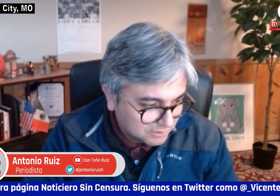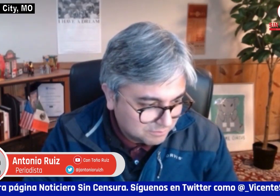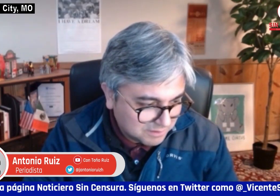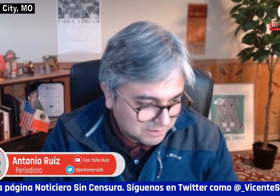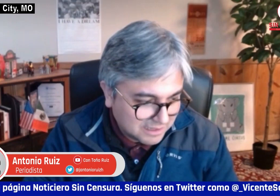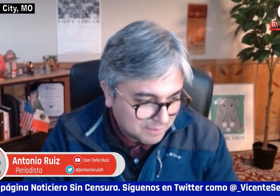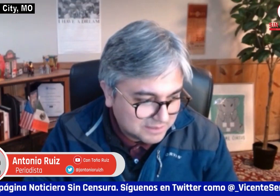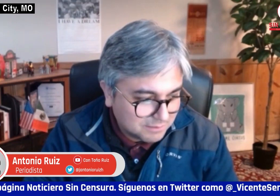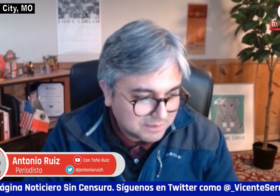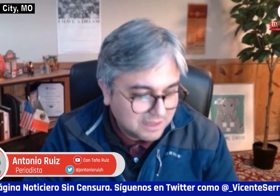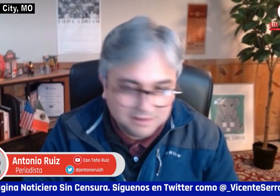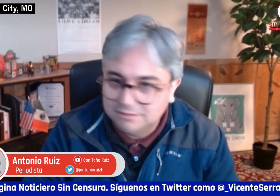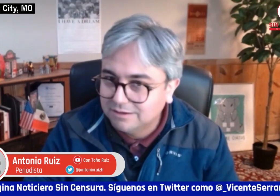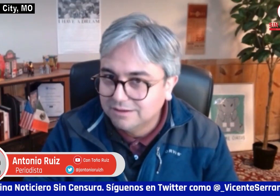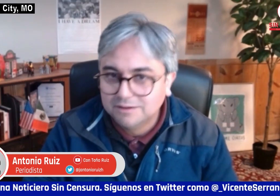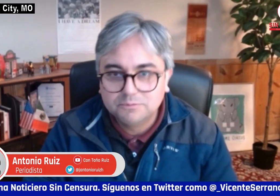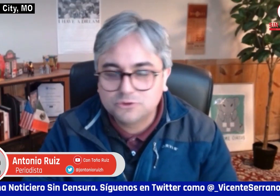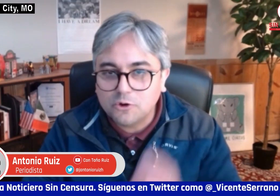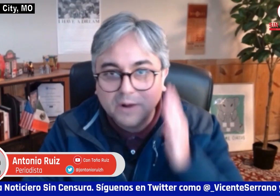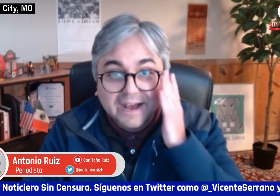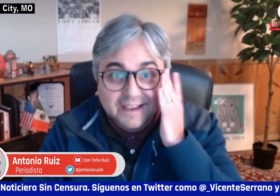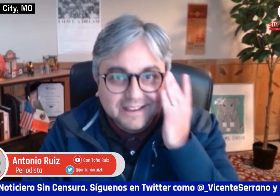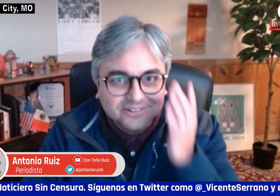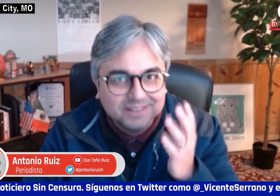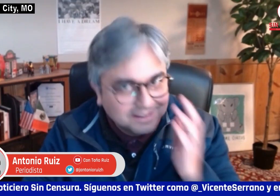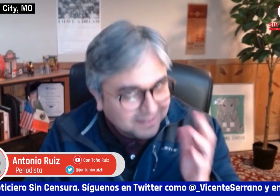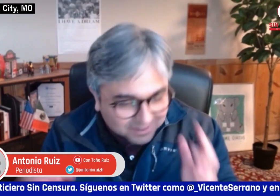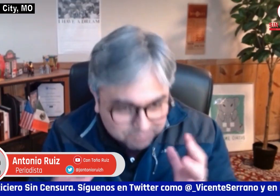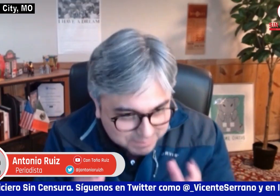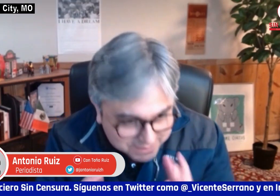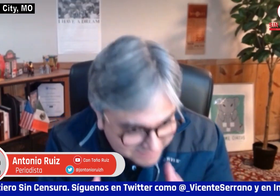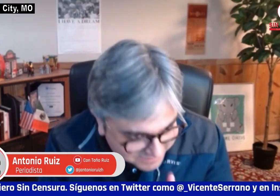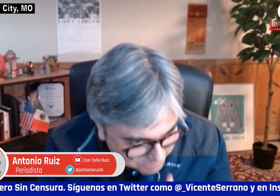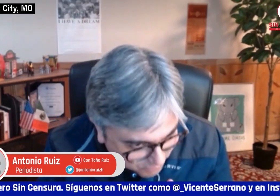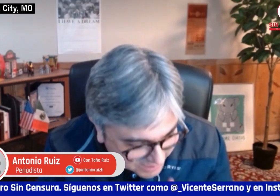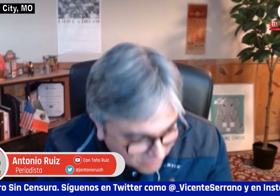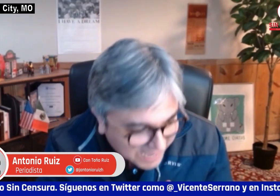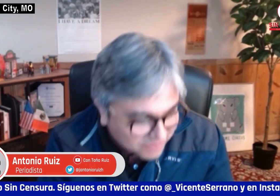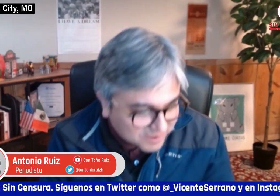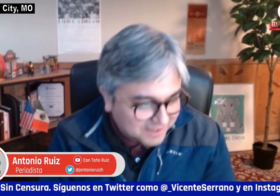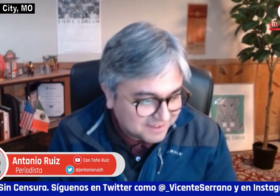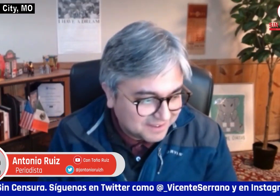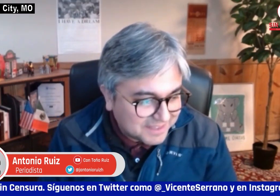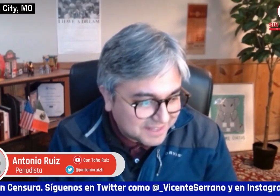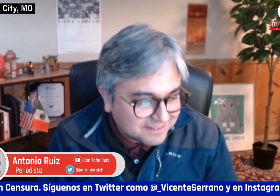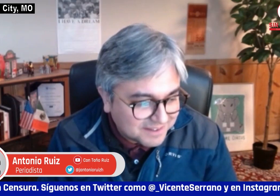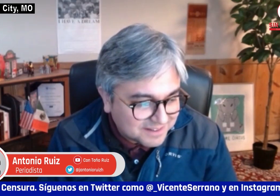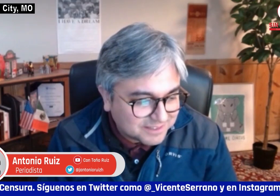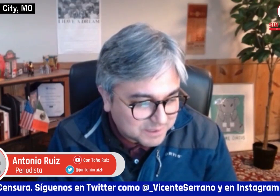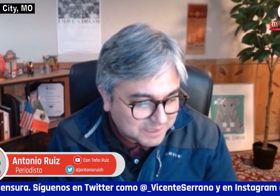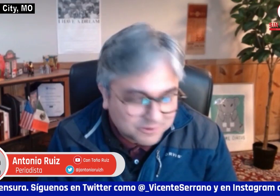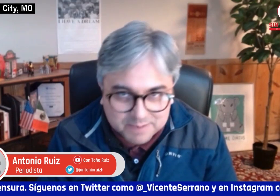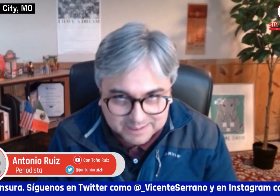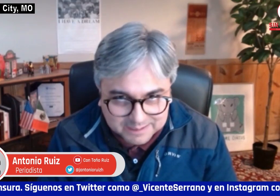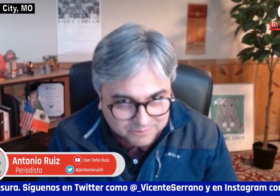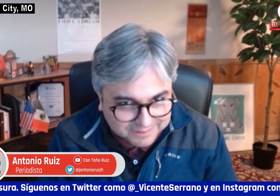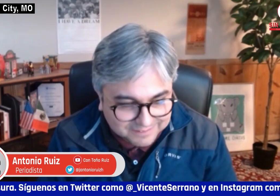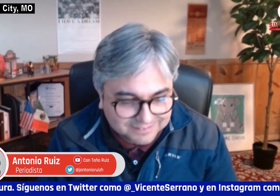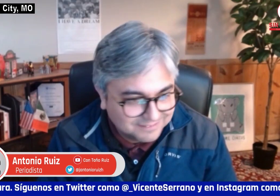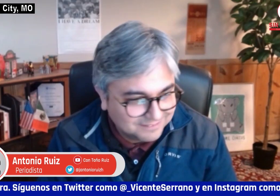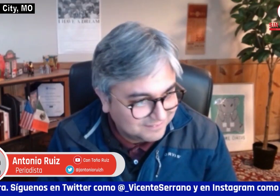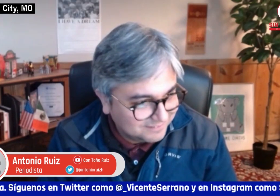lapsus. Verdaderamente me da mucho coraje, O sea, me hace sentir muy enojado que quieran seguir interviniendo en